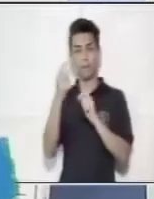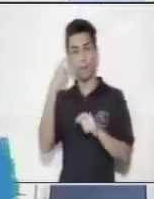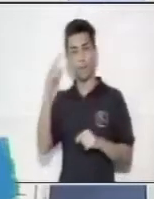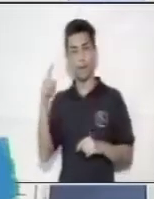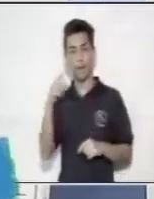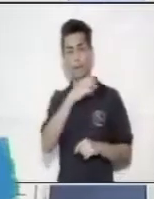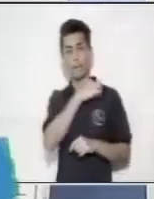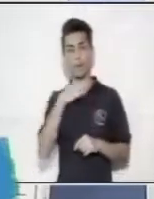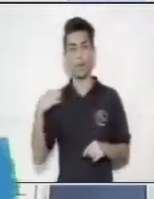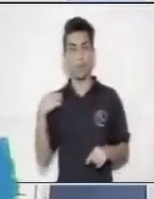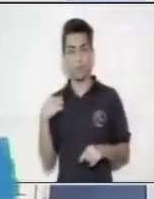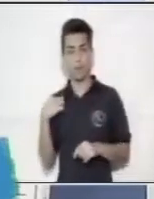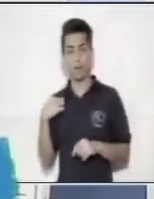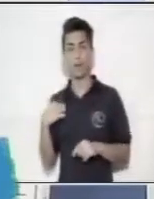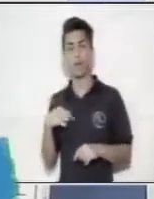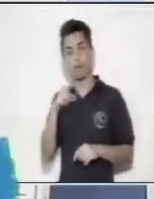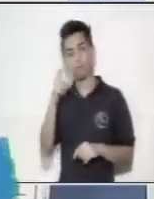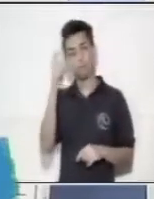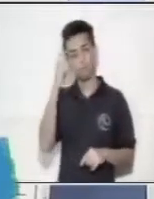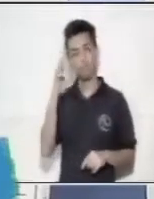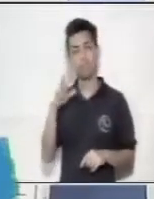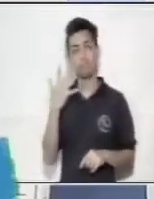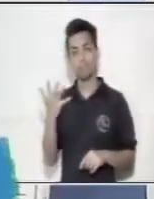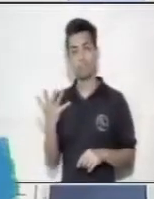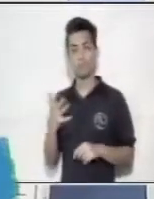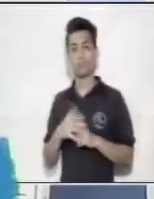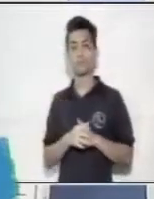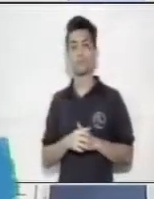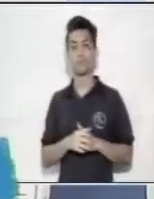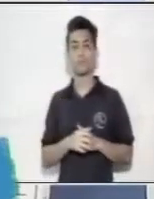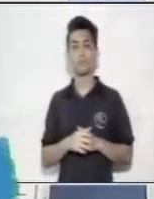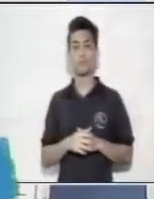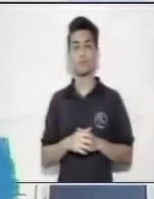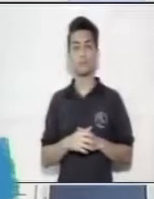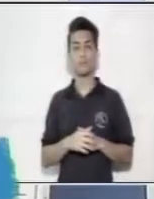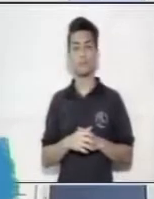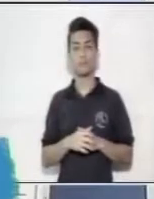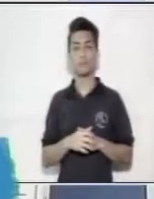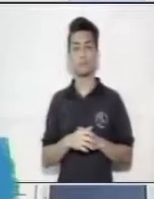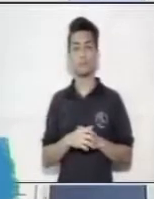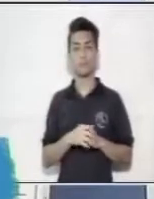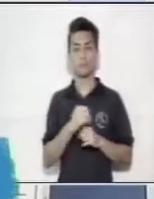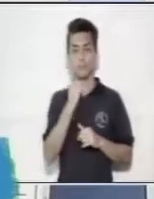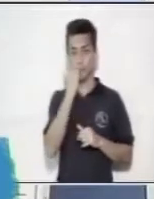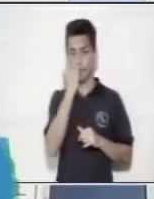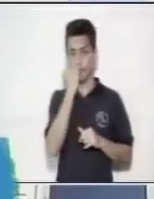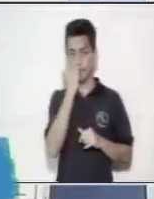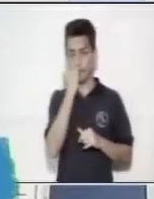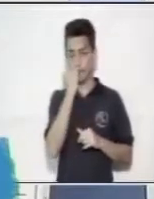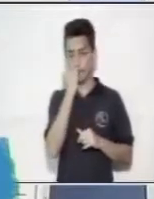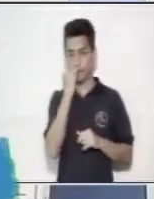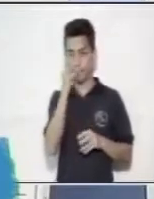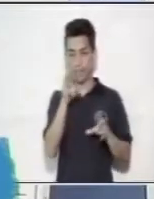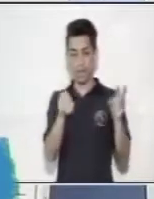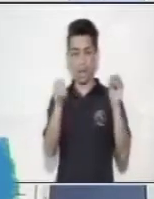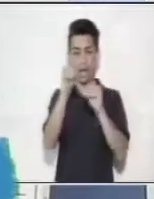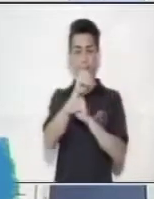¿Qué pronombre crees que por lo cual vamos a sustituirlo? Debe ser un pronombre exacto.